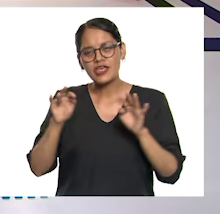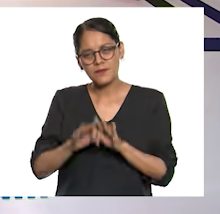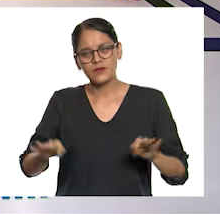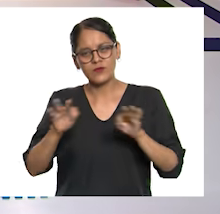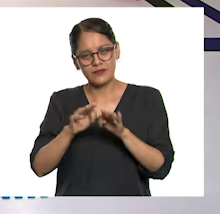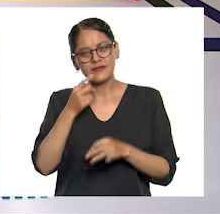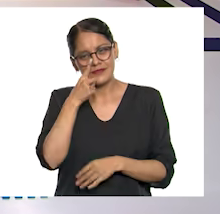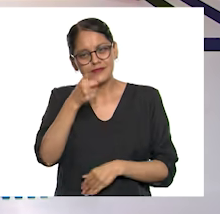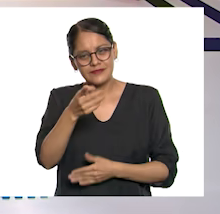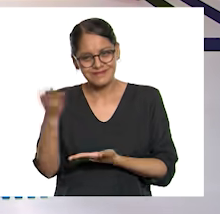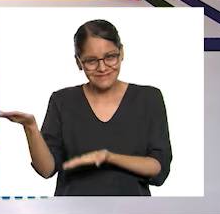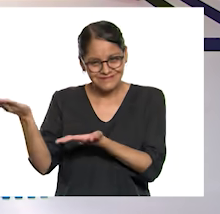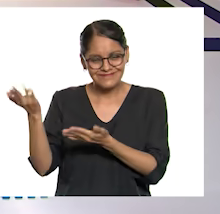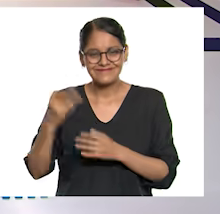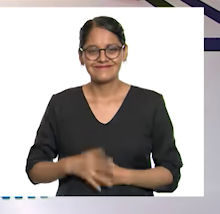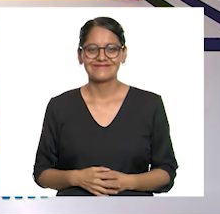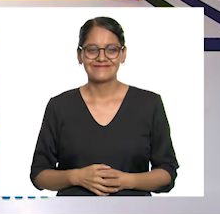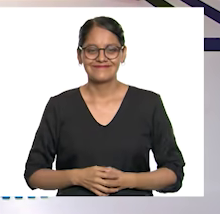que decirnos.